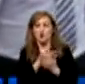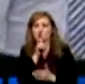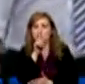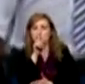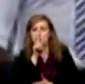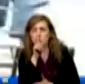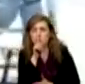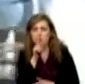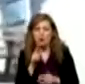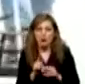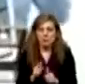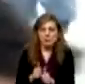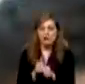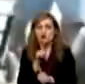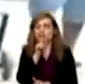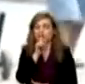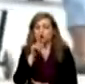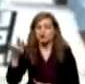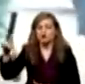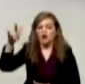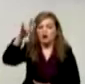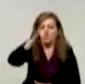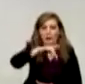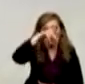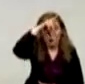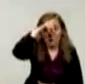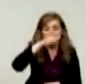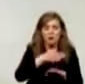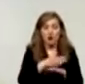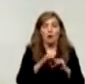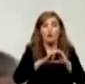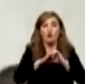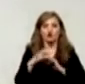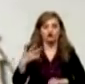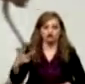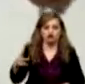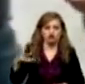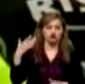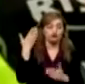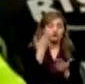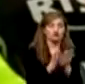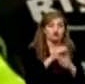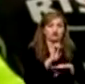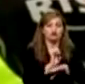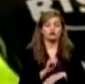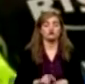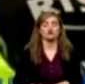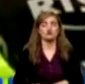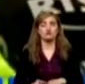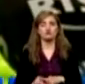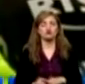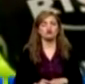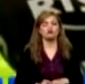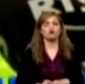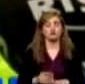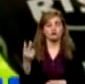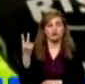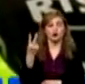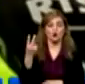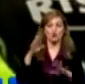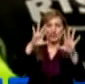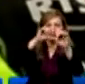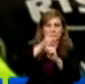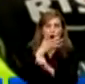presuntos secuestradores viajaron por vía aérea a Perú y luego se trasladaron vía terrestre hacia Ecuador. Por eso es que la pareja que la